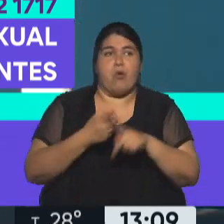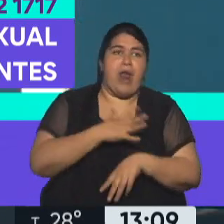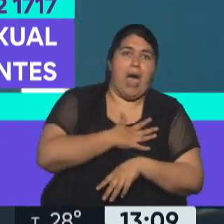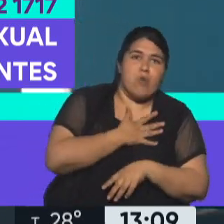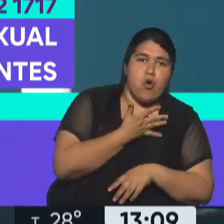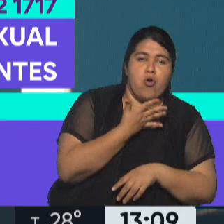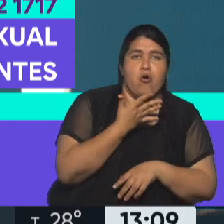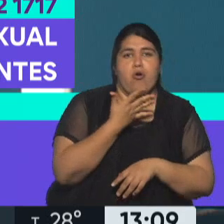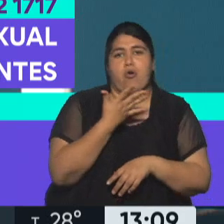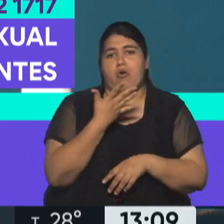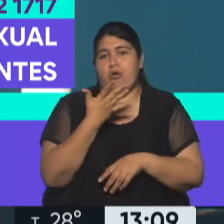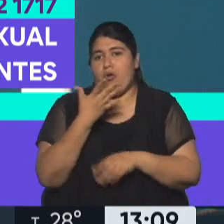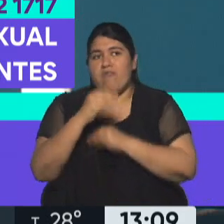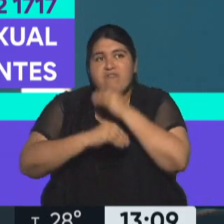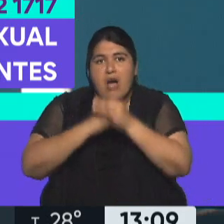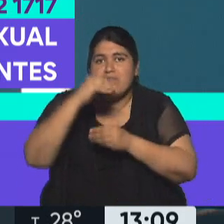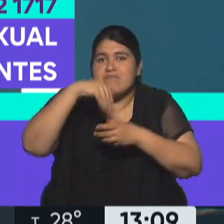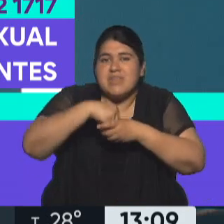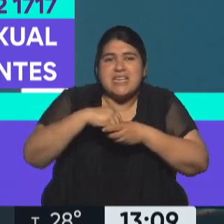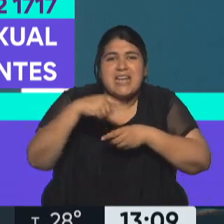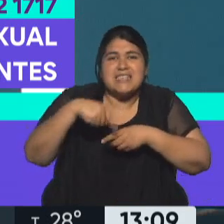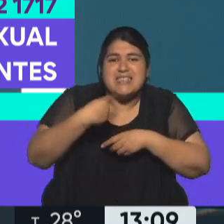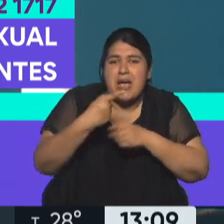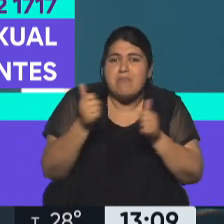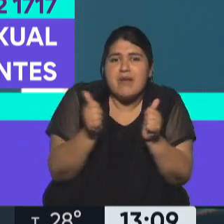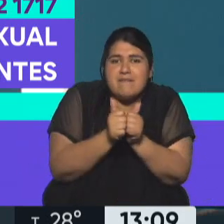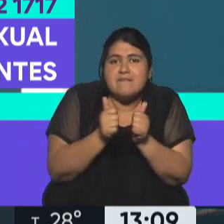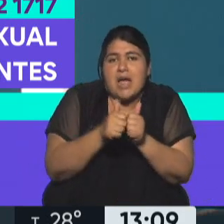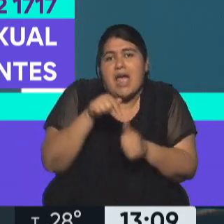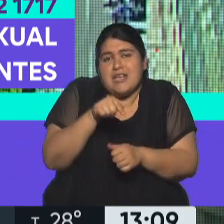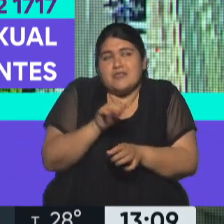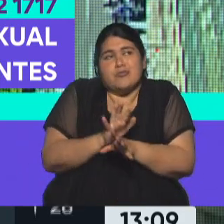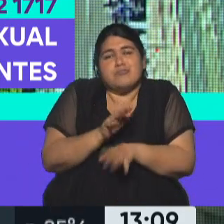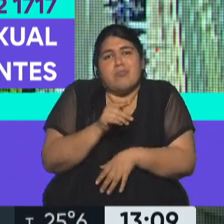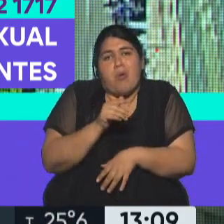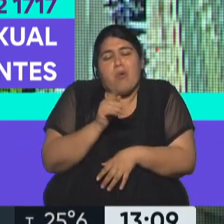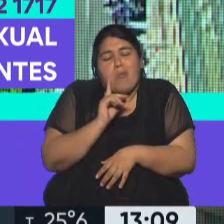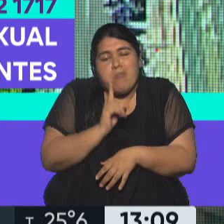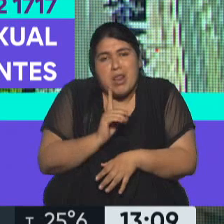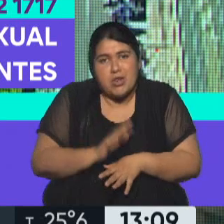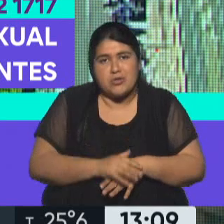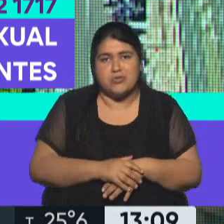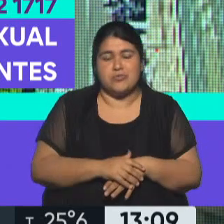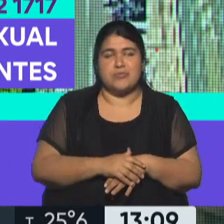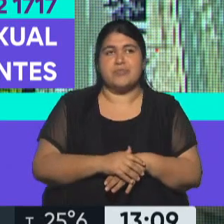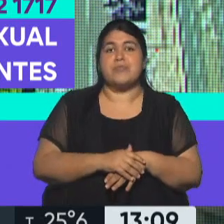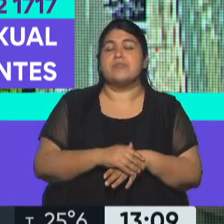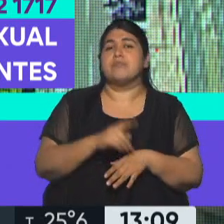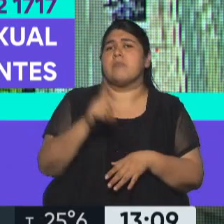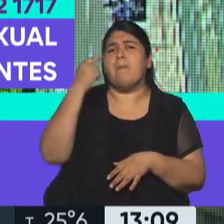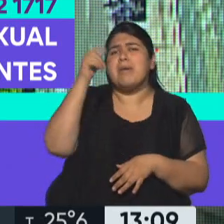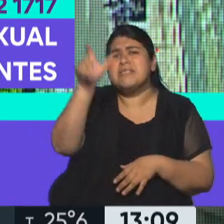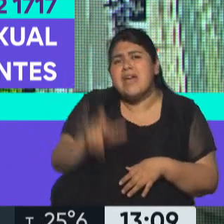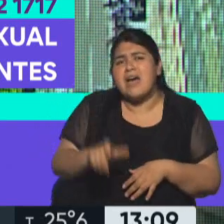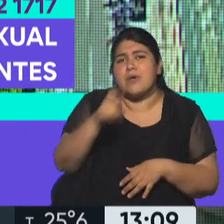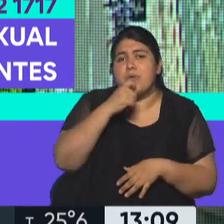en el medio, las relaciones familiares tienen precisamente eso de la perversión, ¿no? Cuesta mucho pensar que esa persona que vive